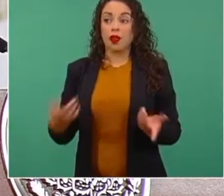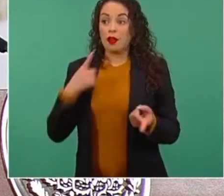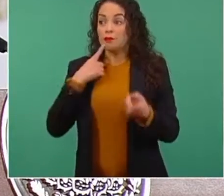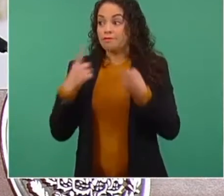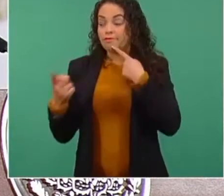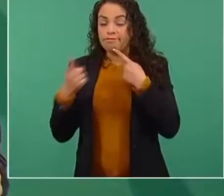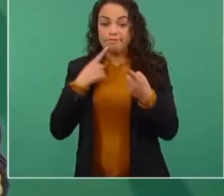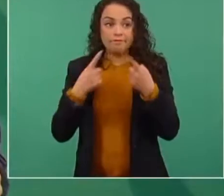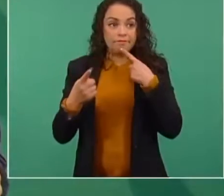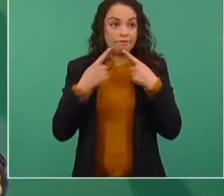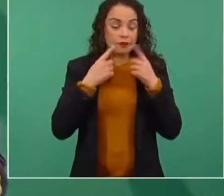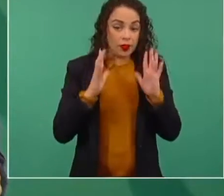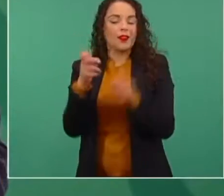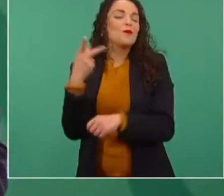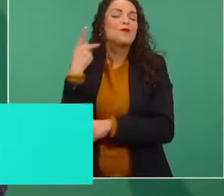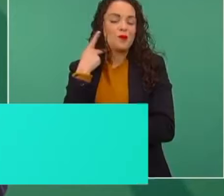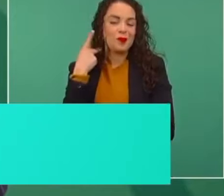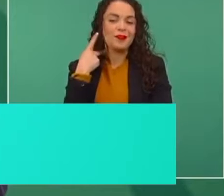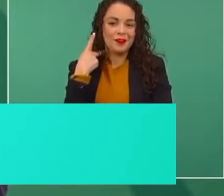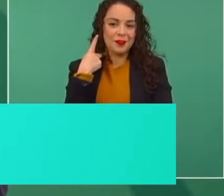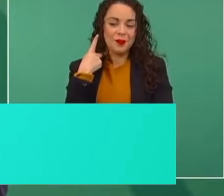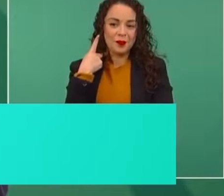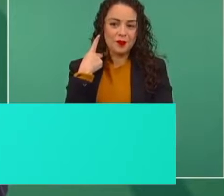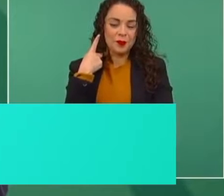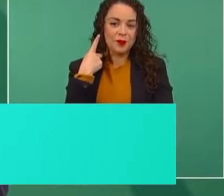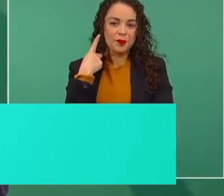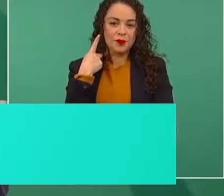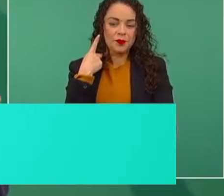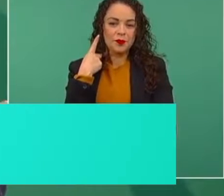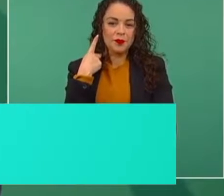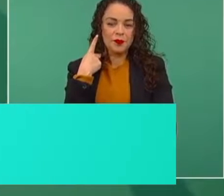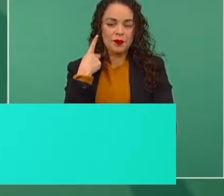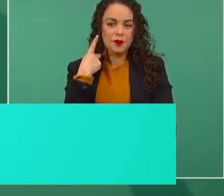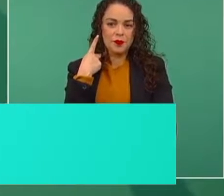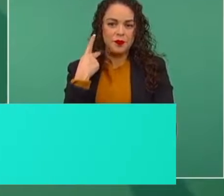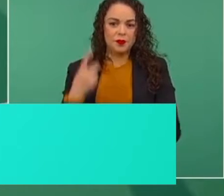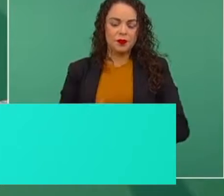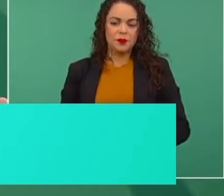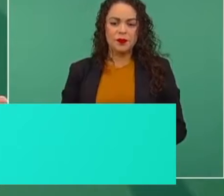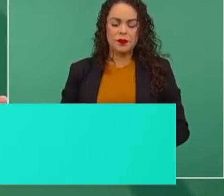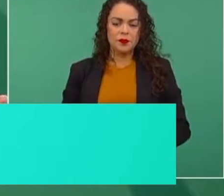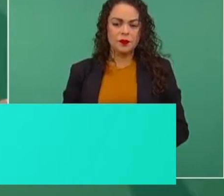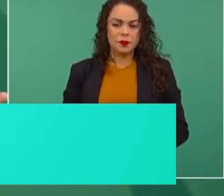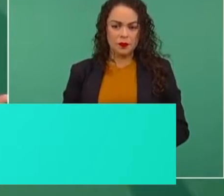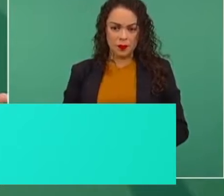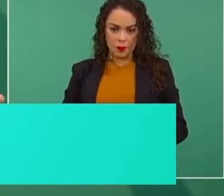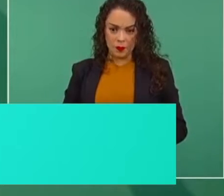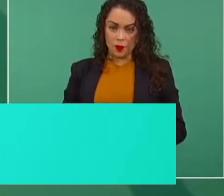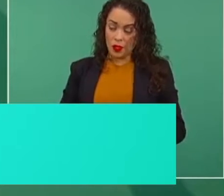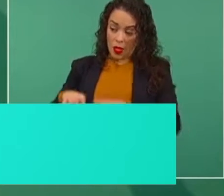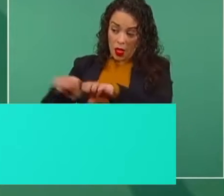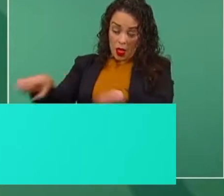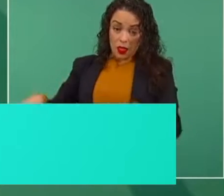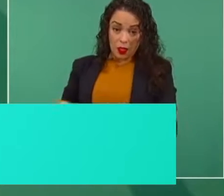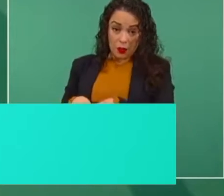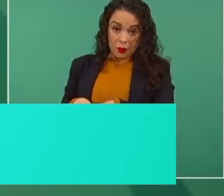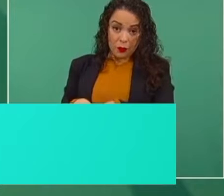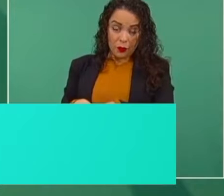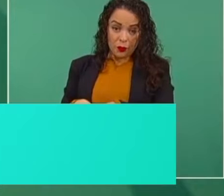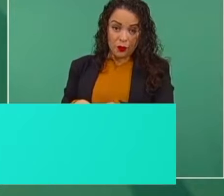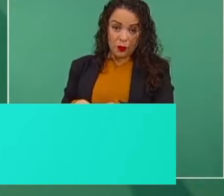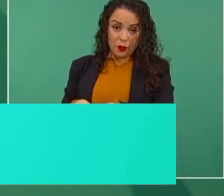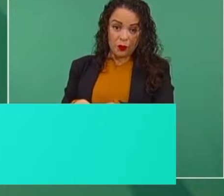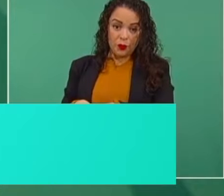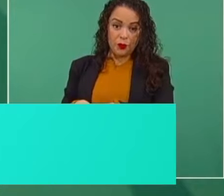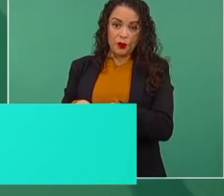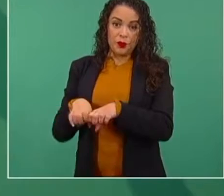grandes empresas e industrias. Van a estar los integrantes del Gabinete